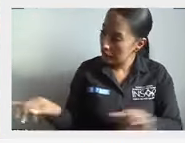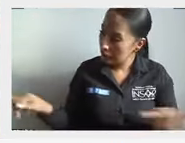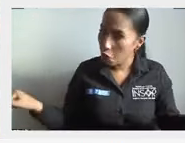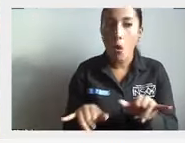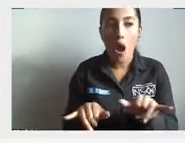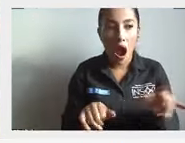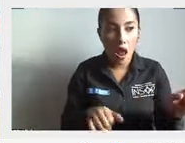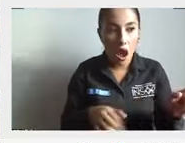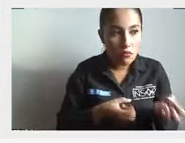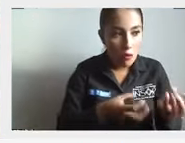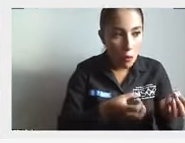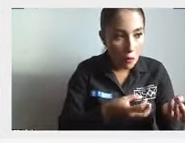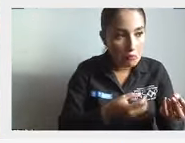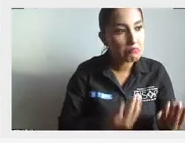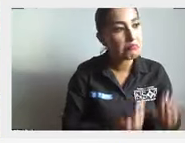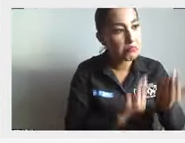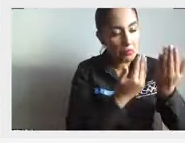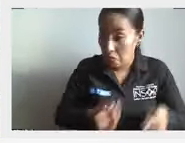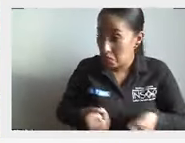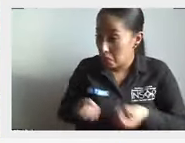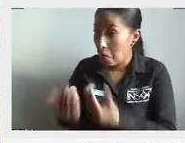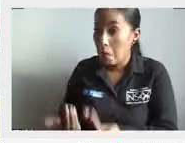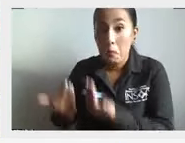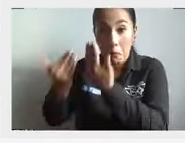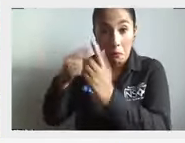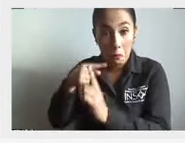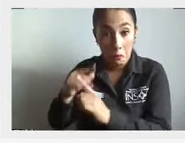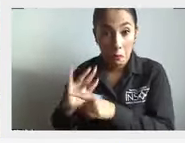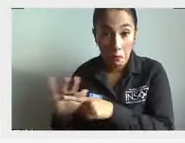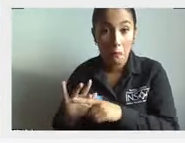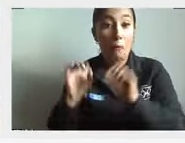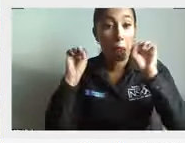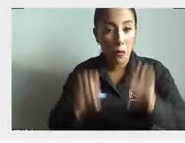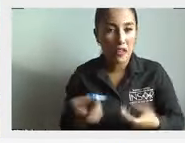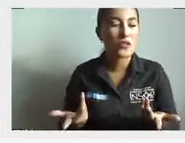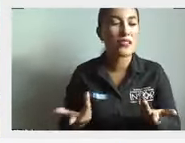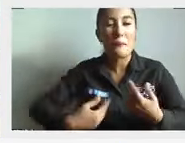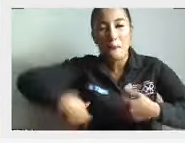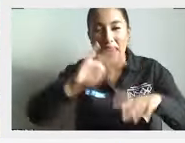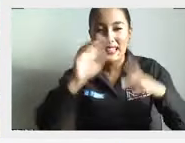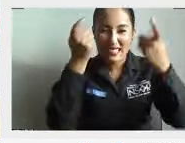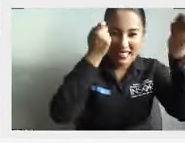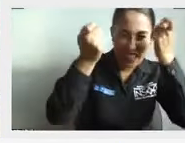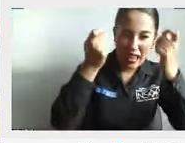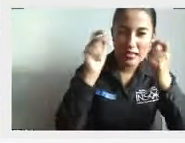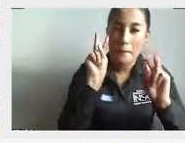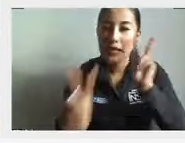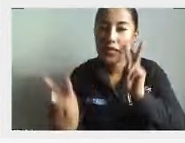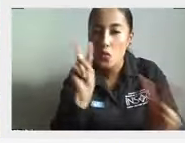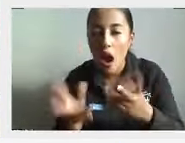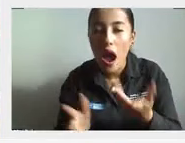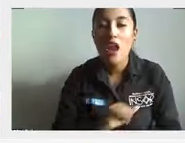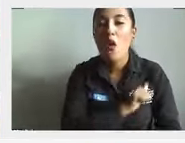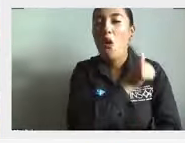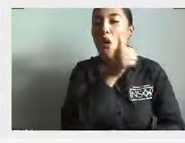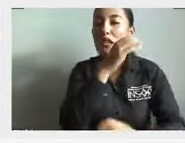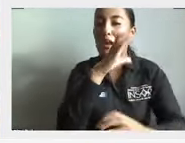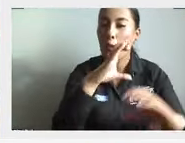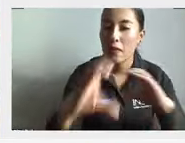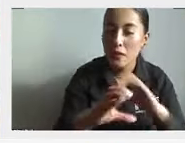todos. Entonces, utilizar estímulos visuales en casa, favorecer diferentes canales